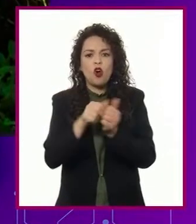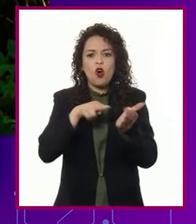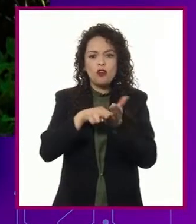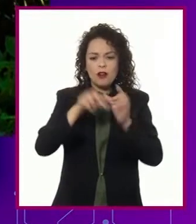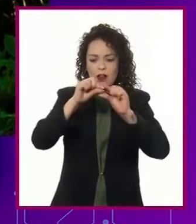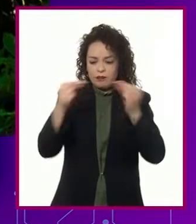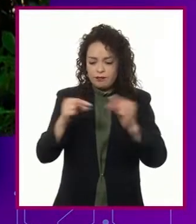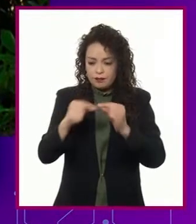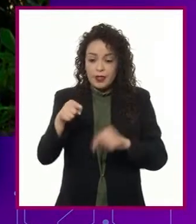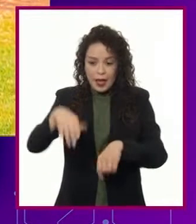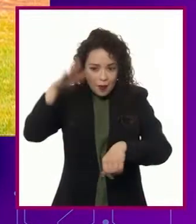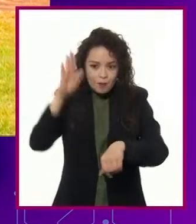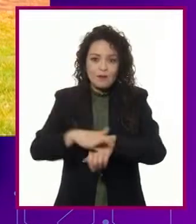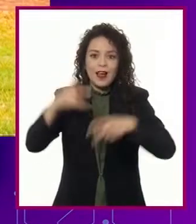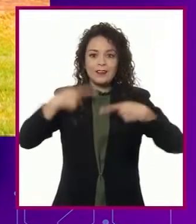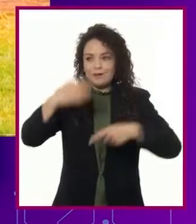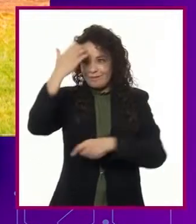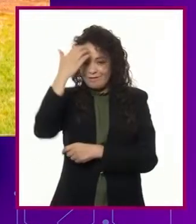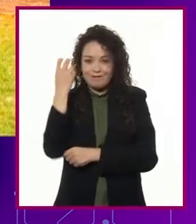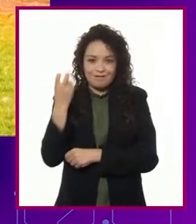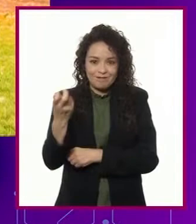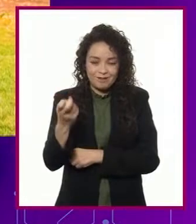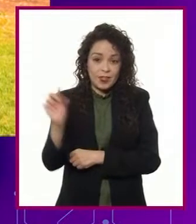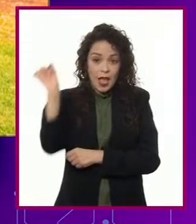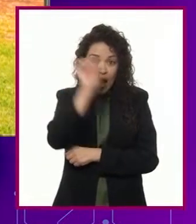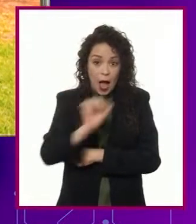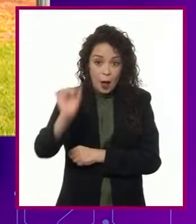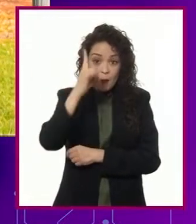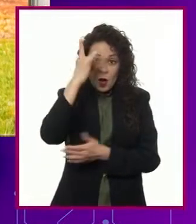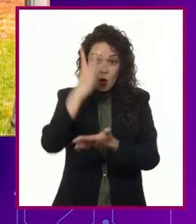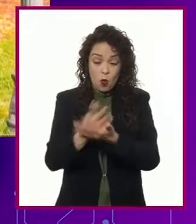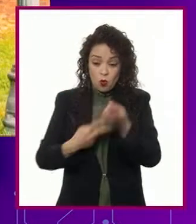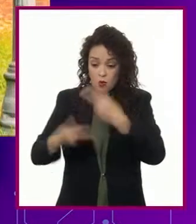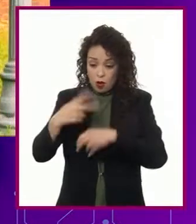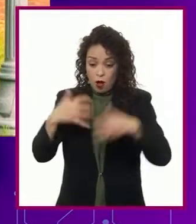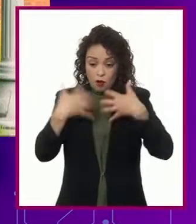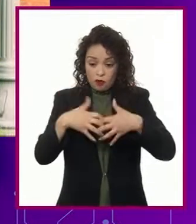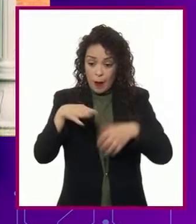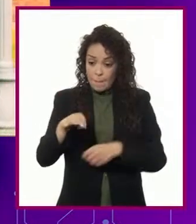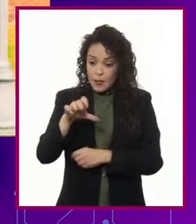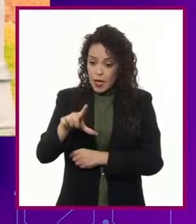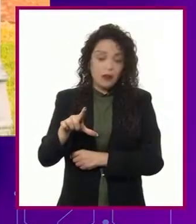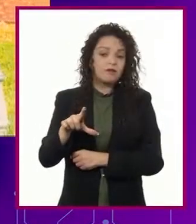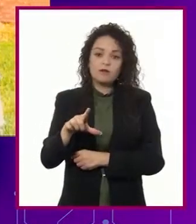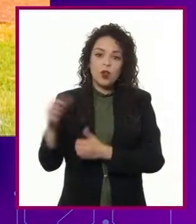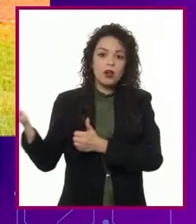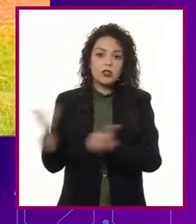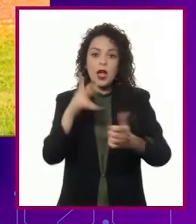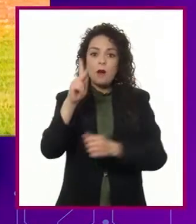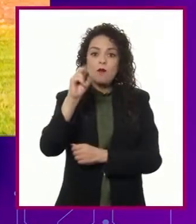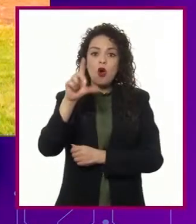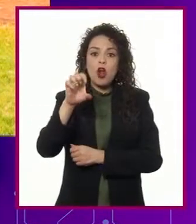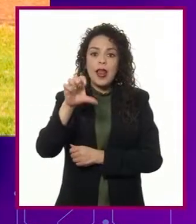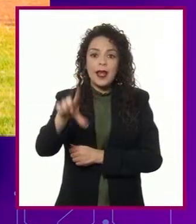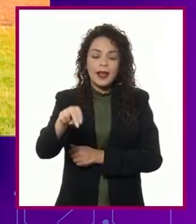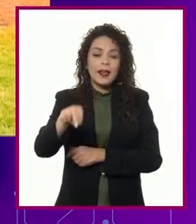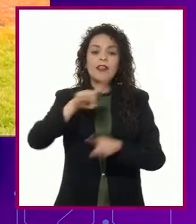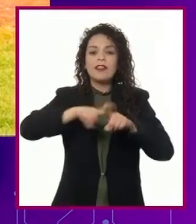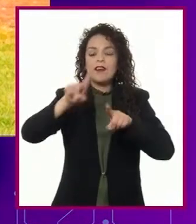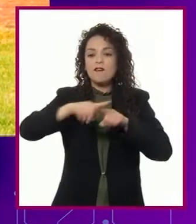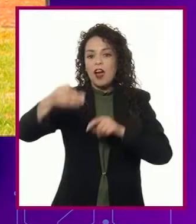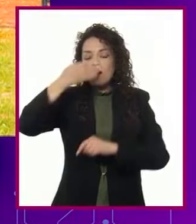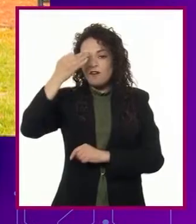son las más conocidas. Las abejas no solo producen miel, ellas también polinizan infinidad de tipos de flores. Si las